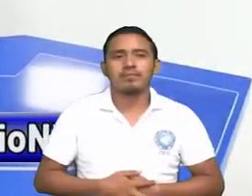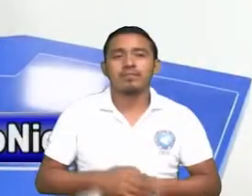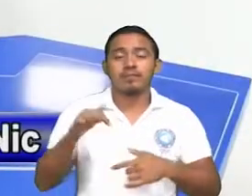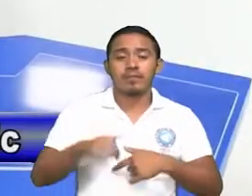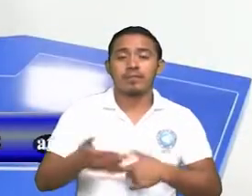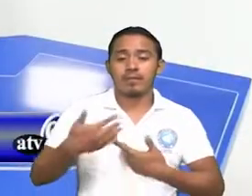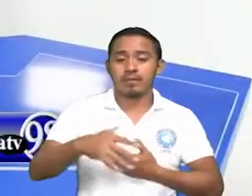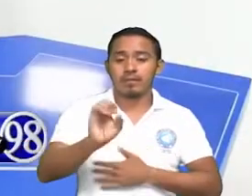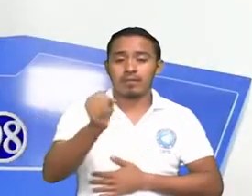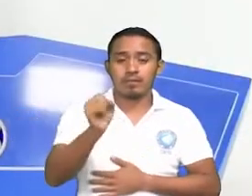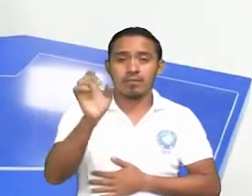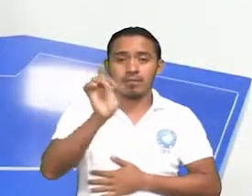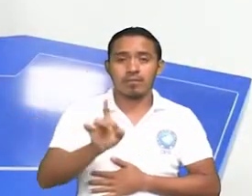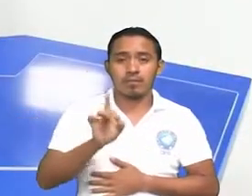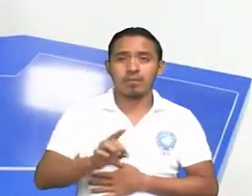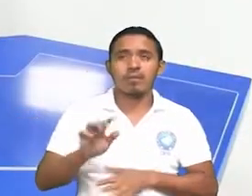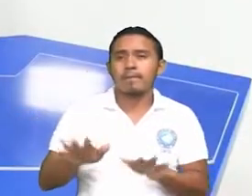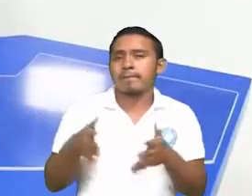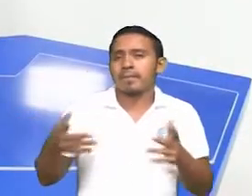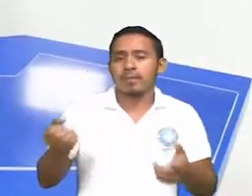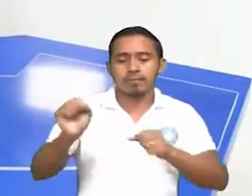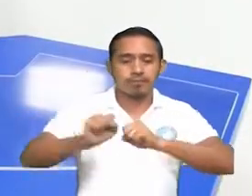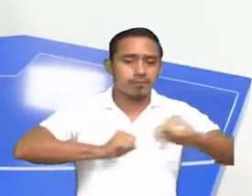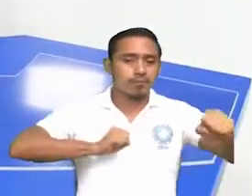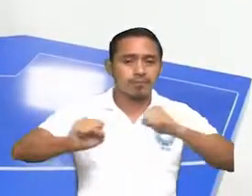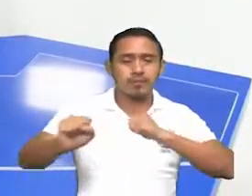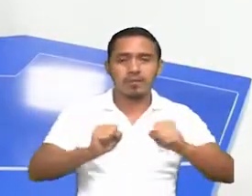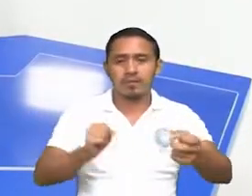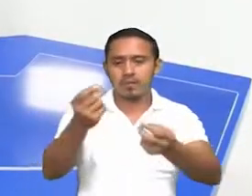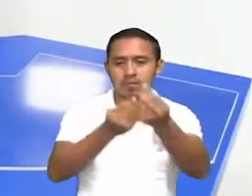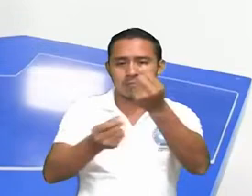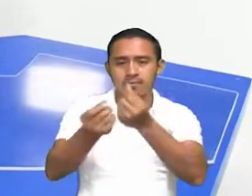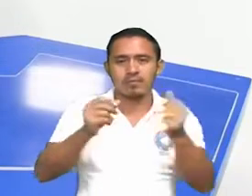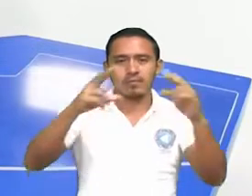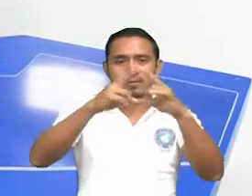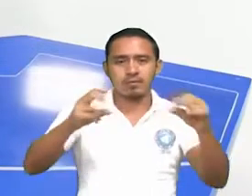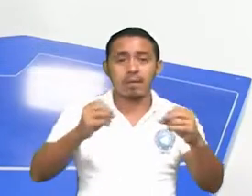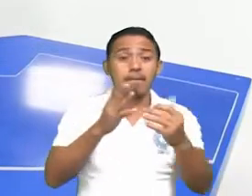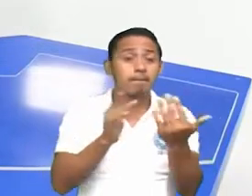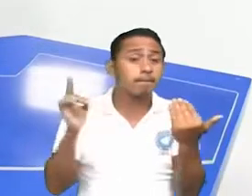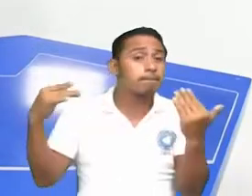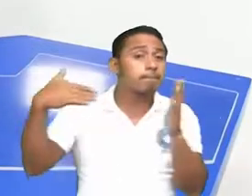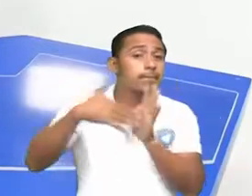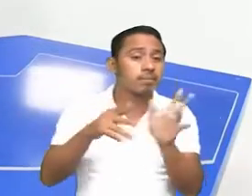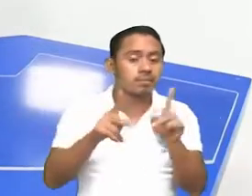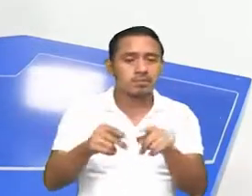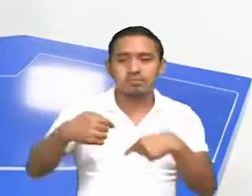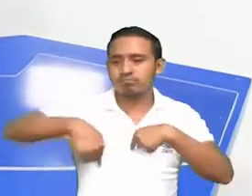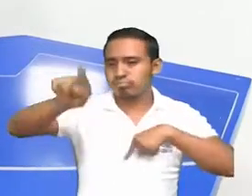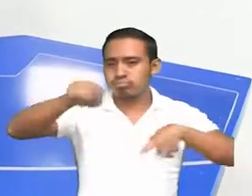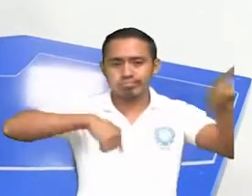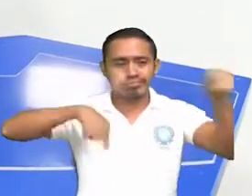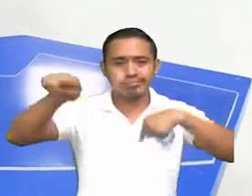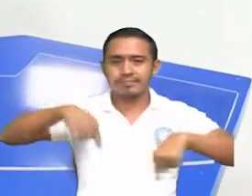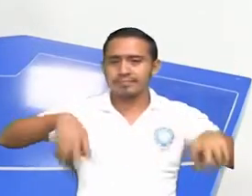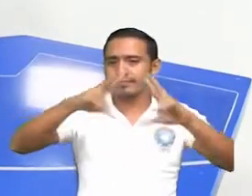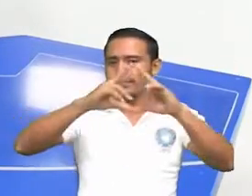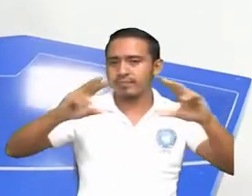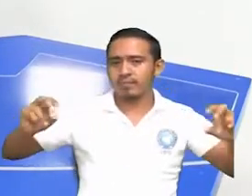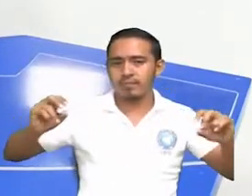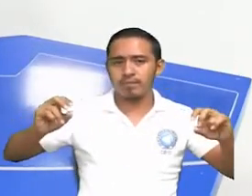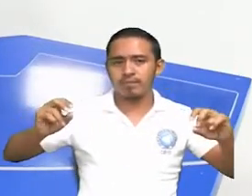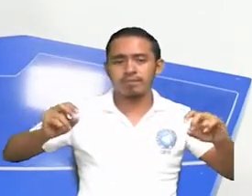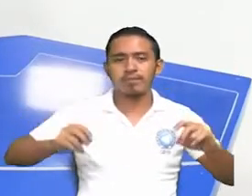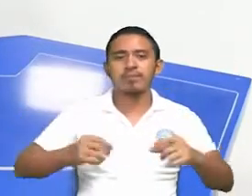Este fin de semana largo servirá para dinamizar la economía del país, ya que miles de familias se movilizarán por todo el territorio